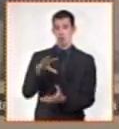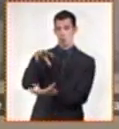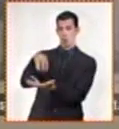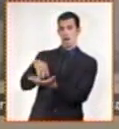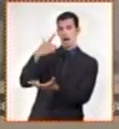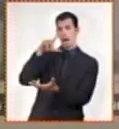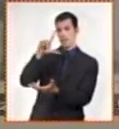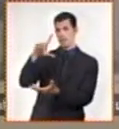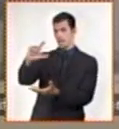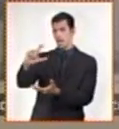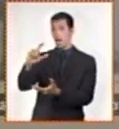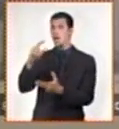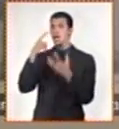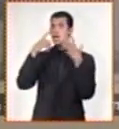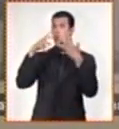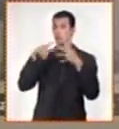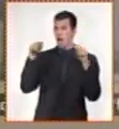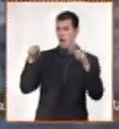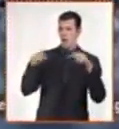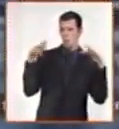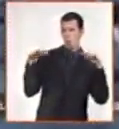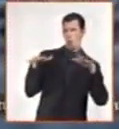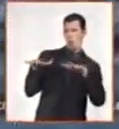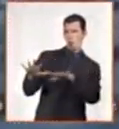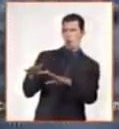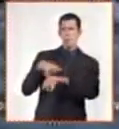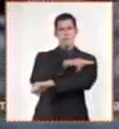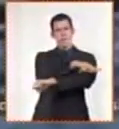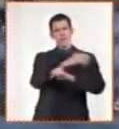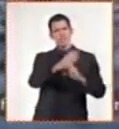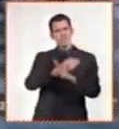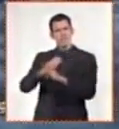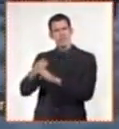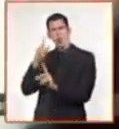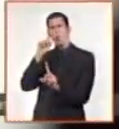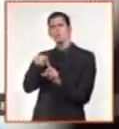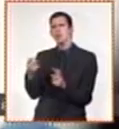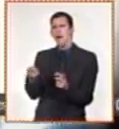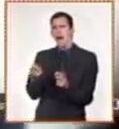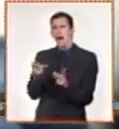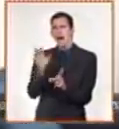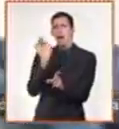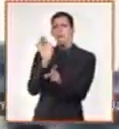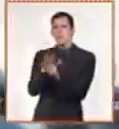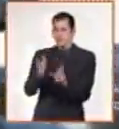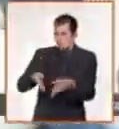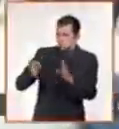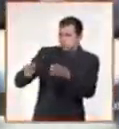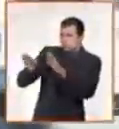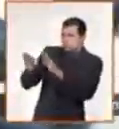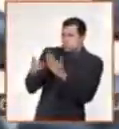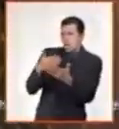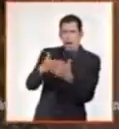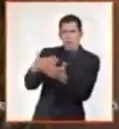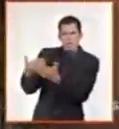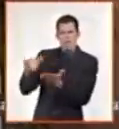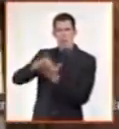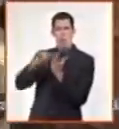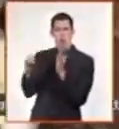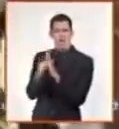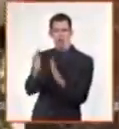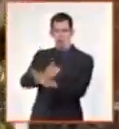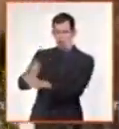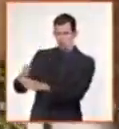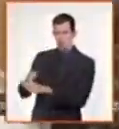inversión en el extranjero de China y el segundo mercado más grande de contratación de proyectos. Más de